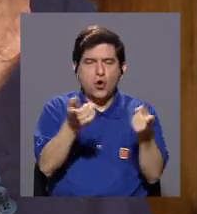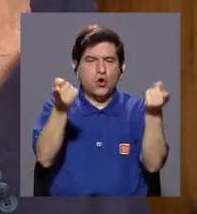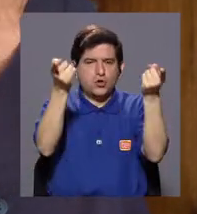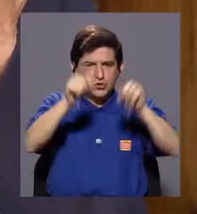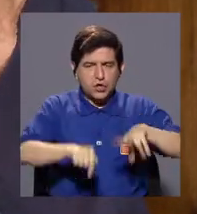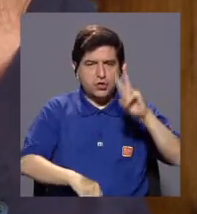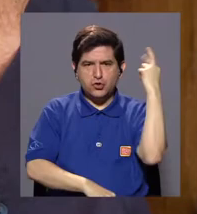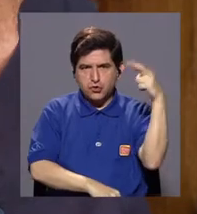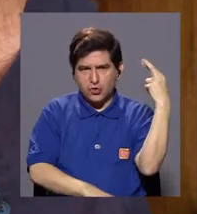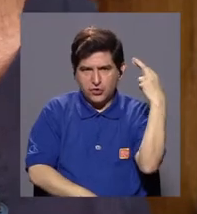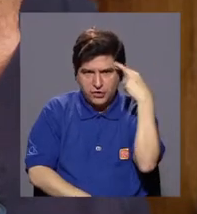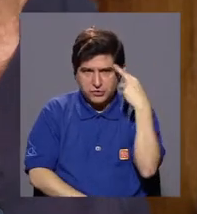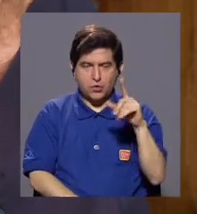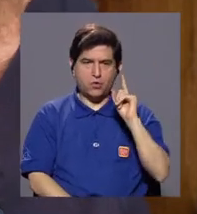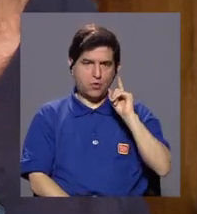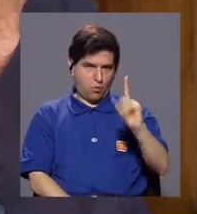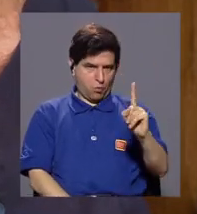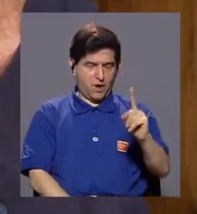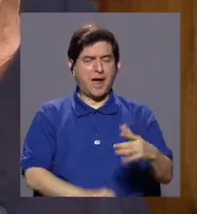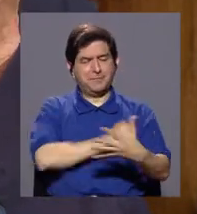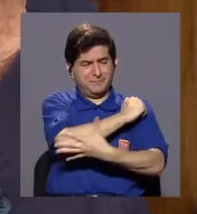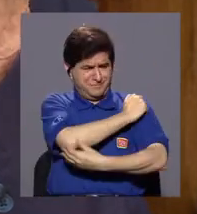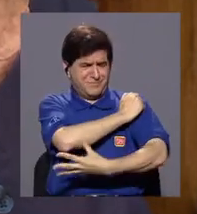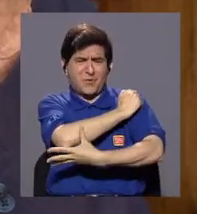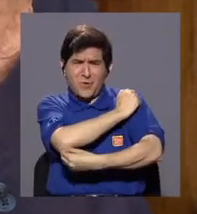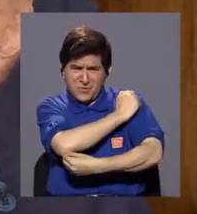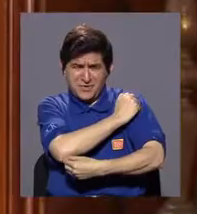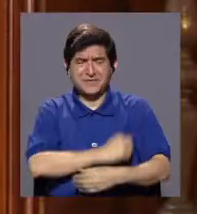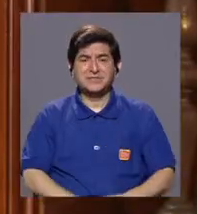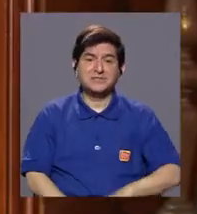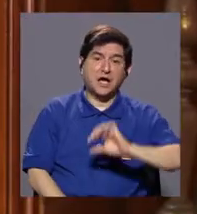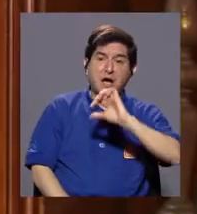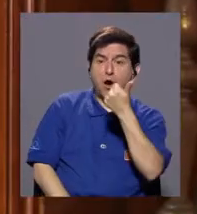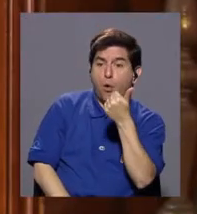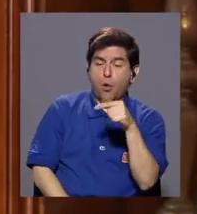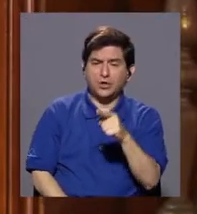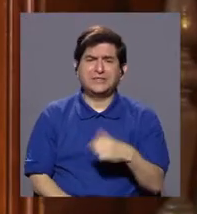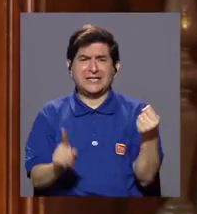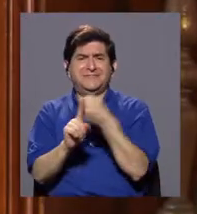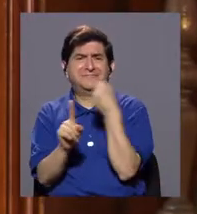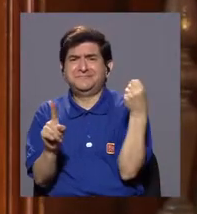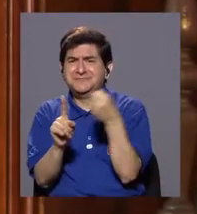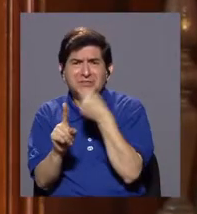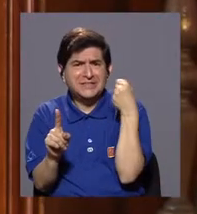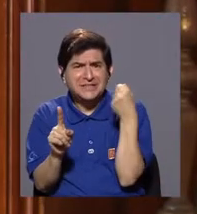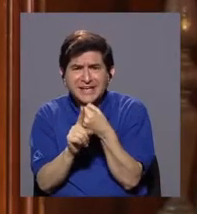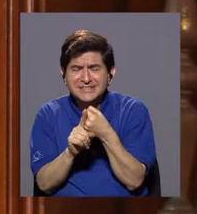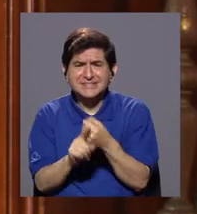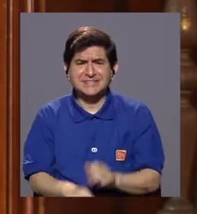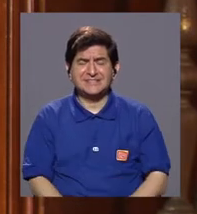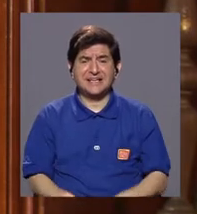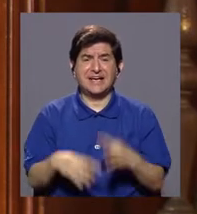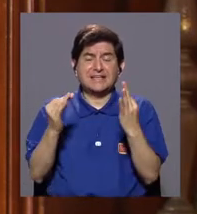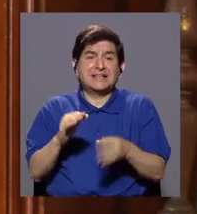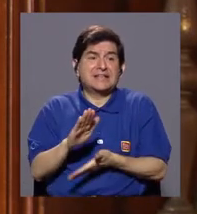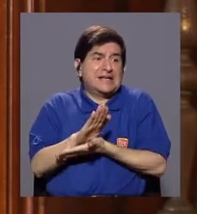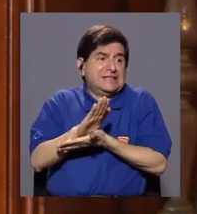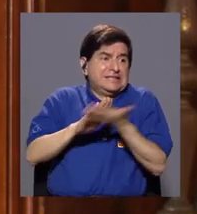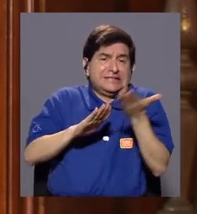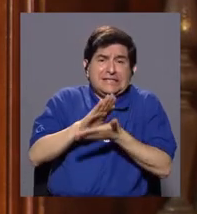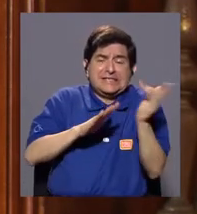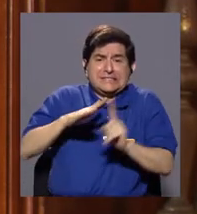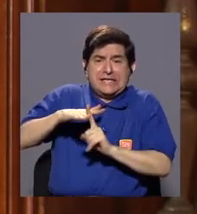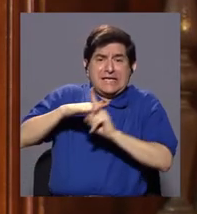que suceden por dos razones, unas por pobreza y otras por la violencia, por salir